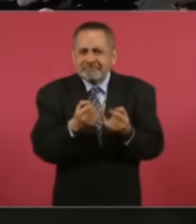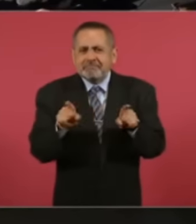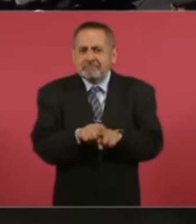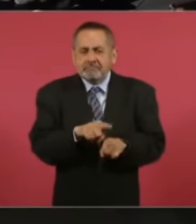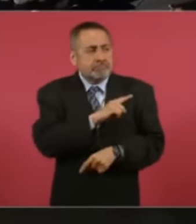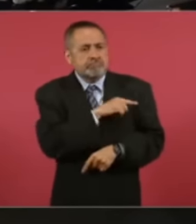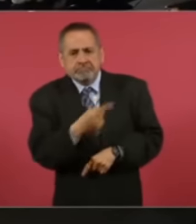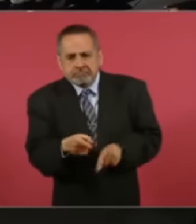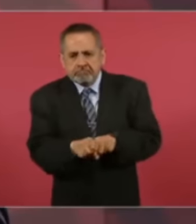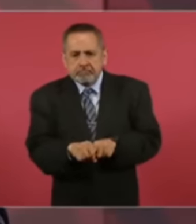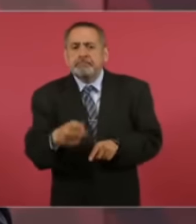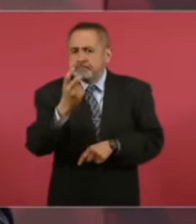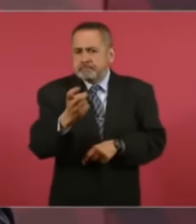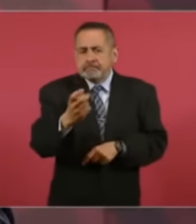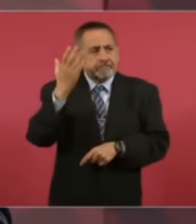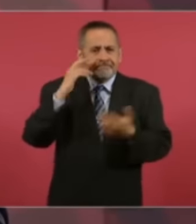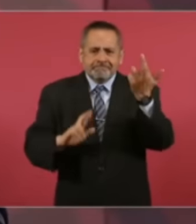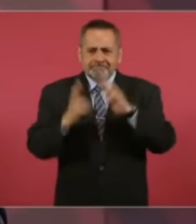Por eso fue la revolución,